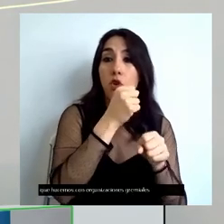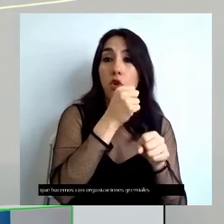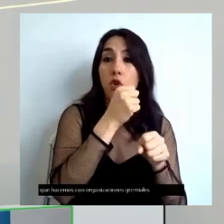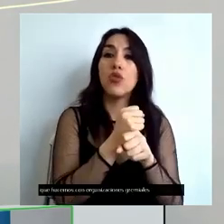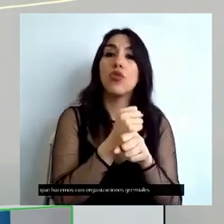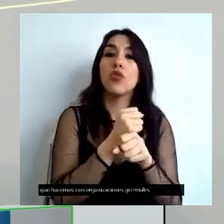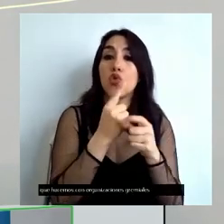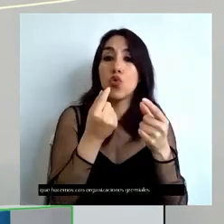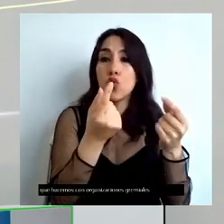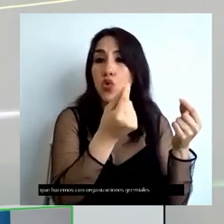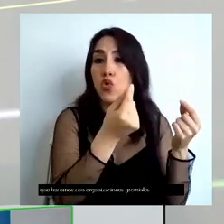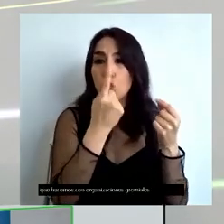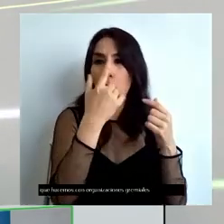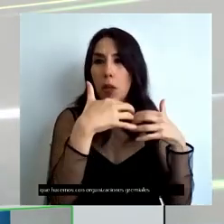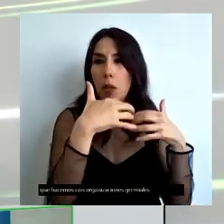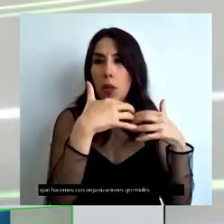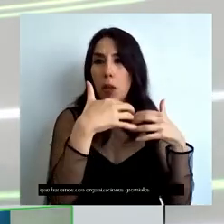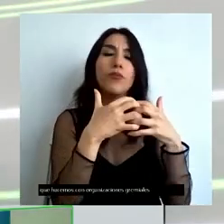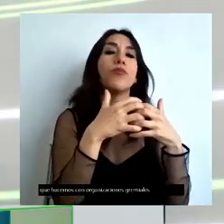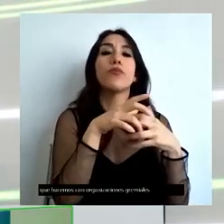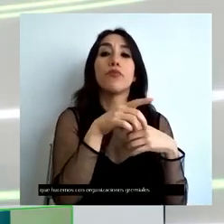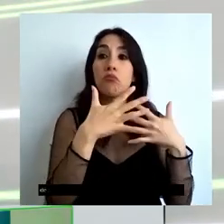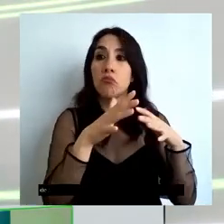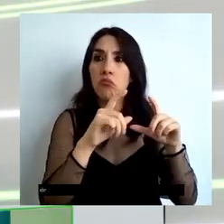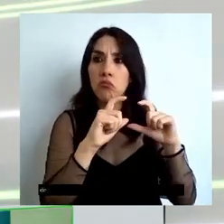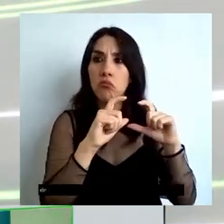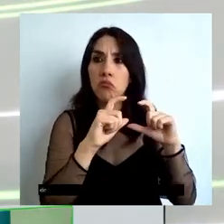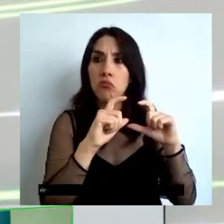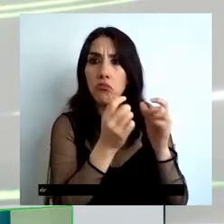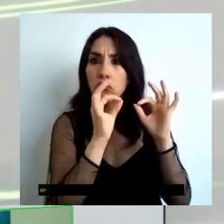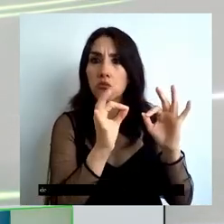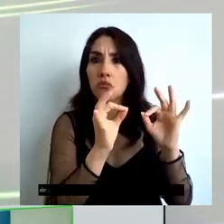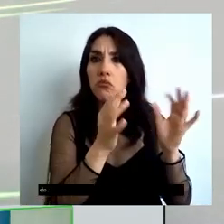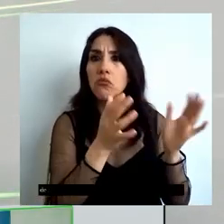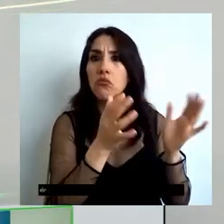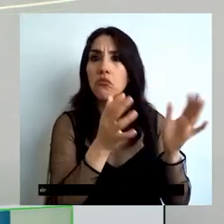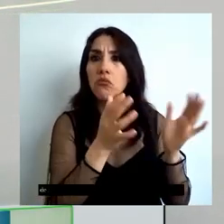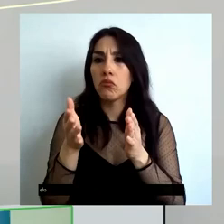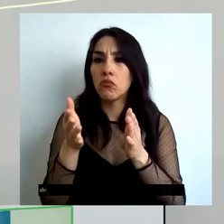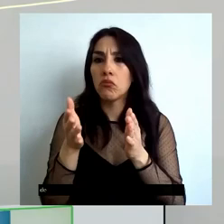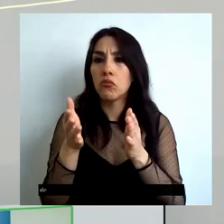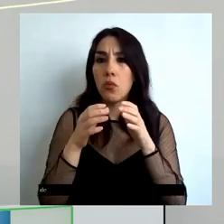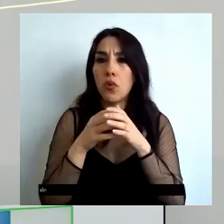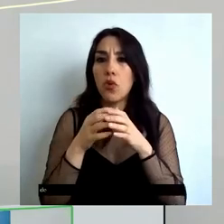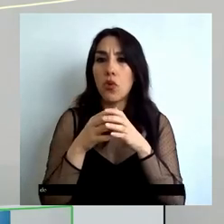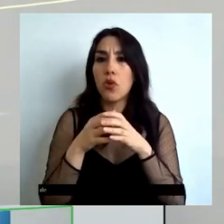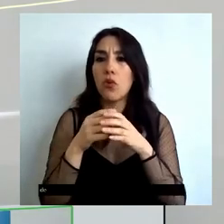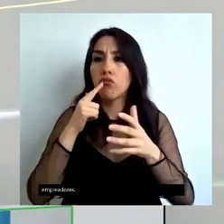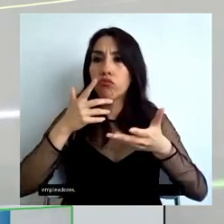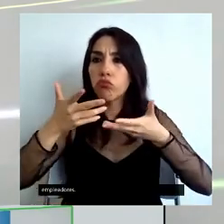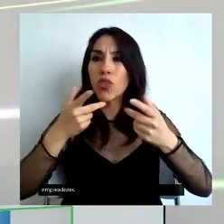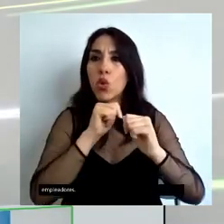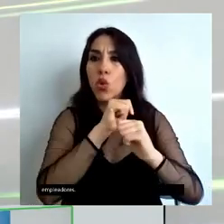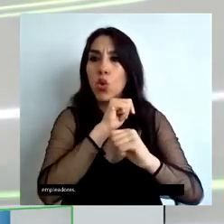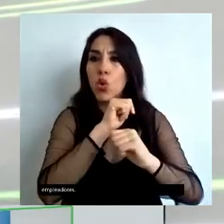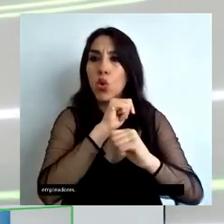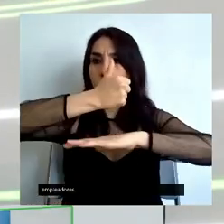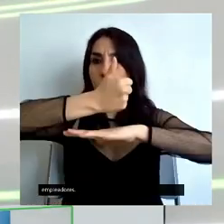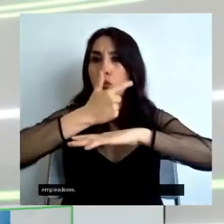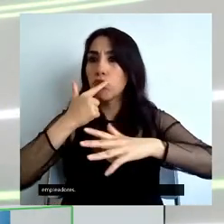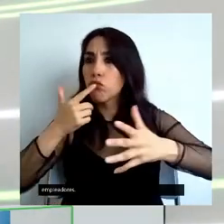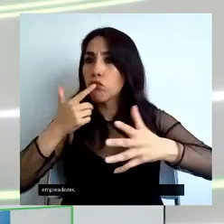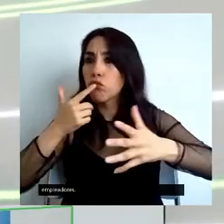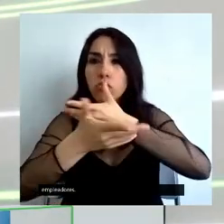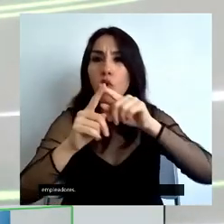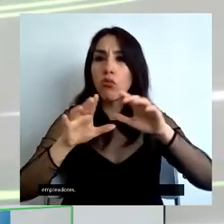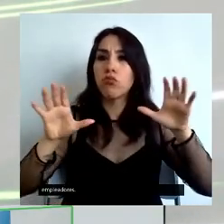realizando con las organizaciones gremiales de empleadores, para que puedan confluir con un diálogo que esté al mismo nivel, con el mismo tipo de